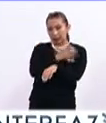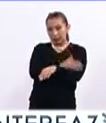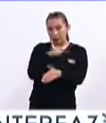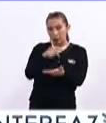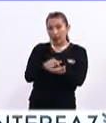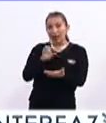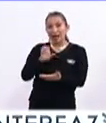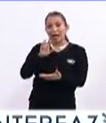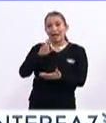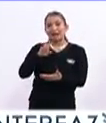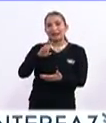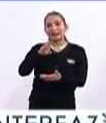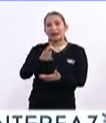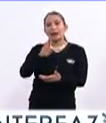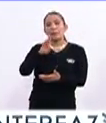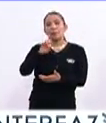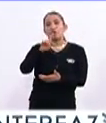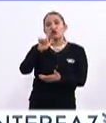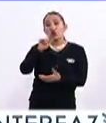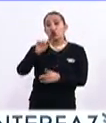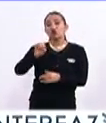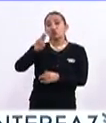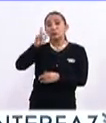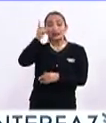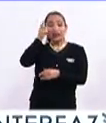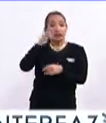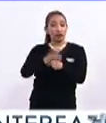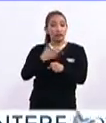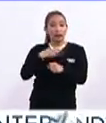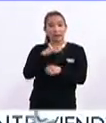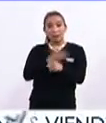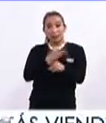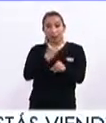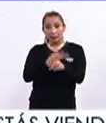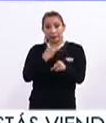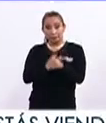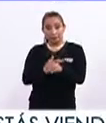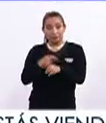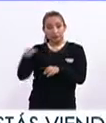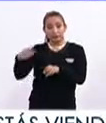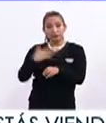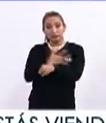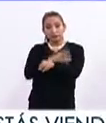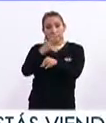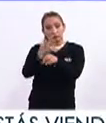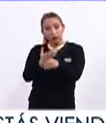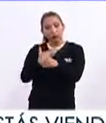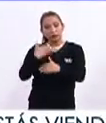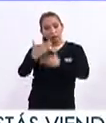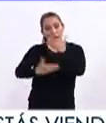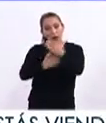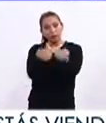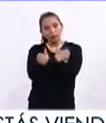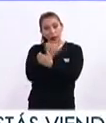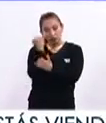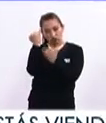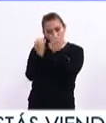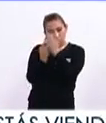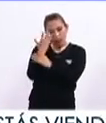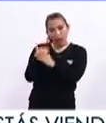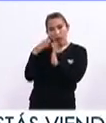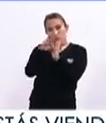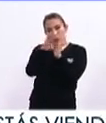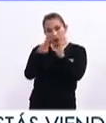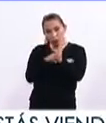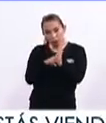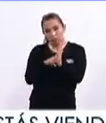estudio Enrique Ricardo Buzo Casanova, él es subdirector de Bachillerato y Licenciatura de la Coordinación de Desarrollo Educativo e Innovación